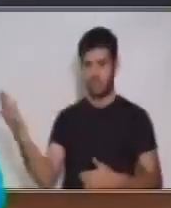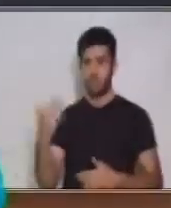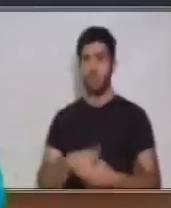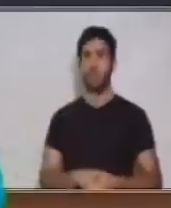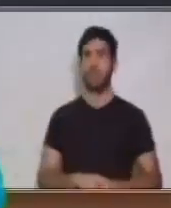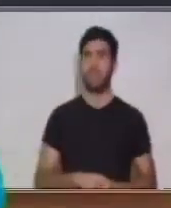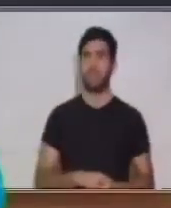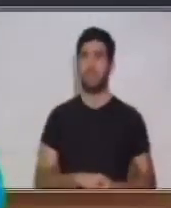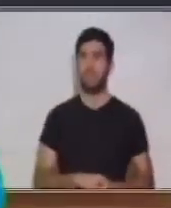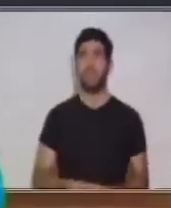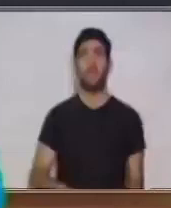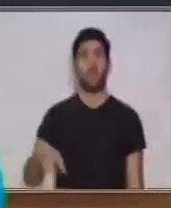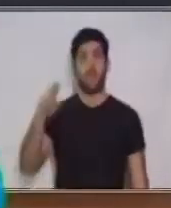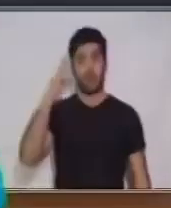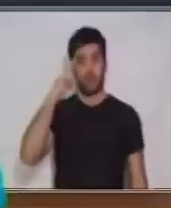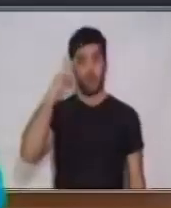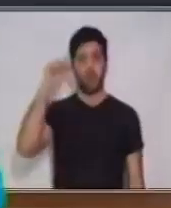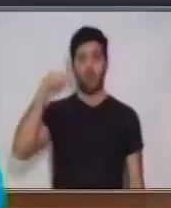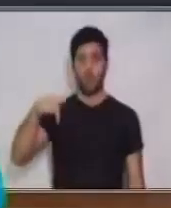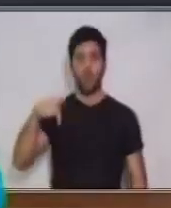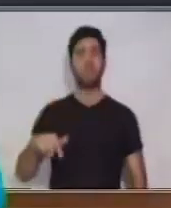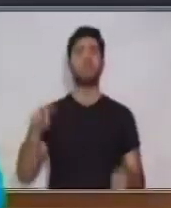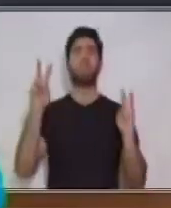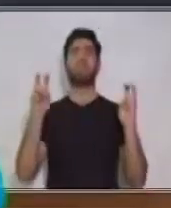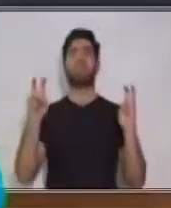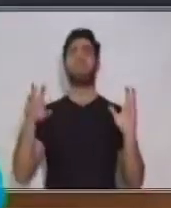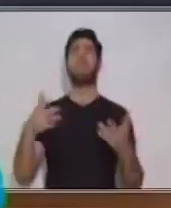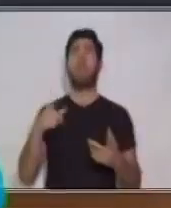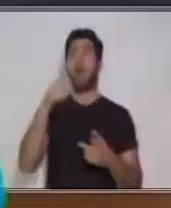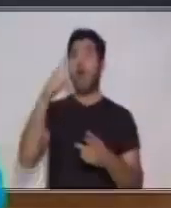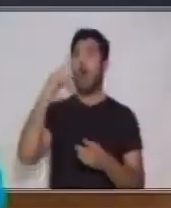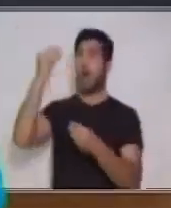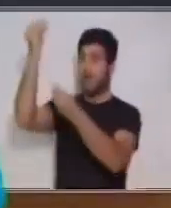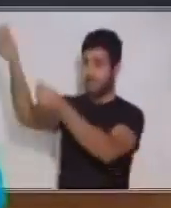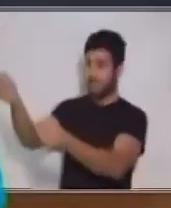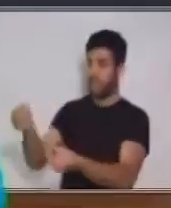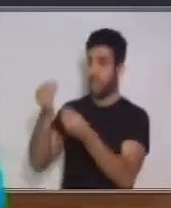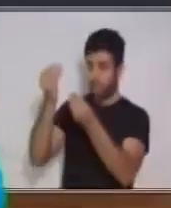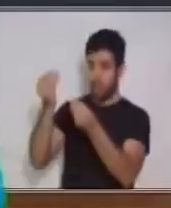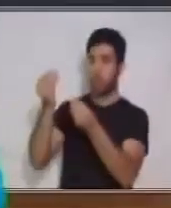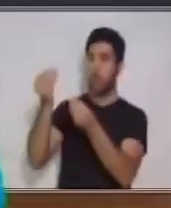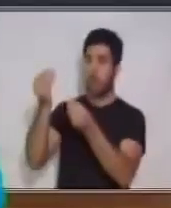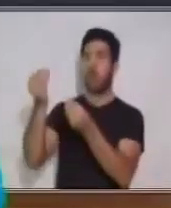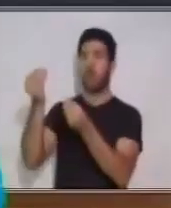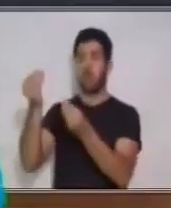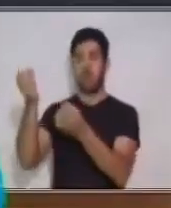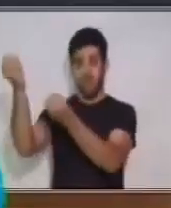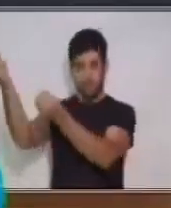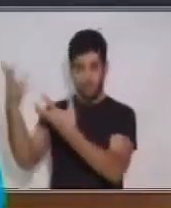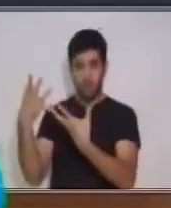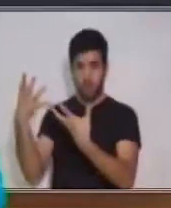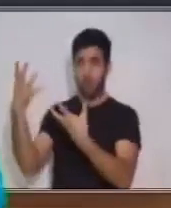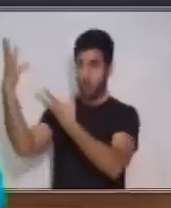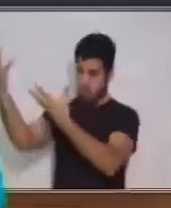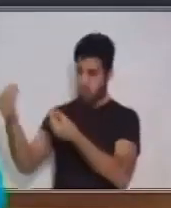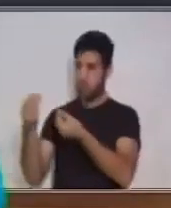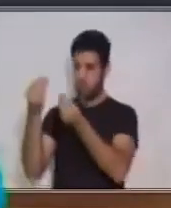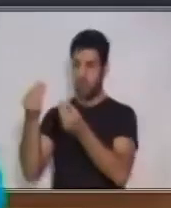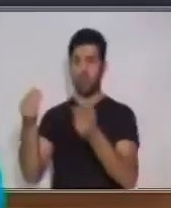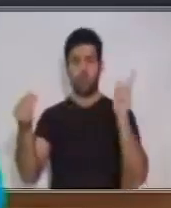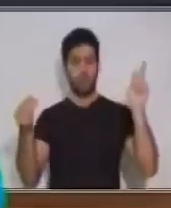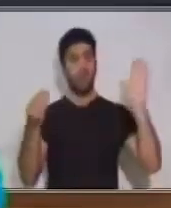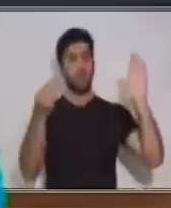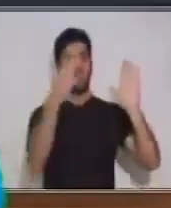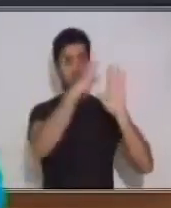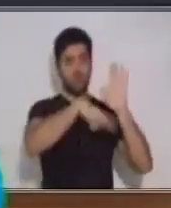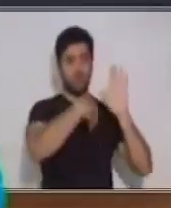Recordando el tema, lo que trabajaremos hoy es cómo representamos o cómo tabulamos una información que nos brinda una encuesta en una tabla